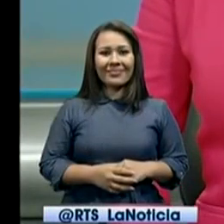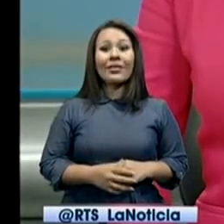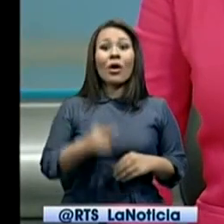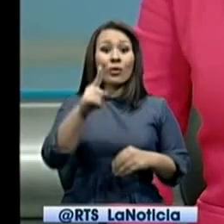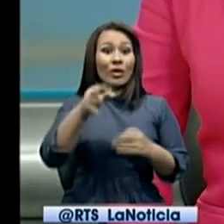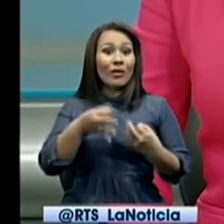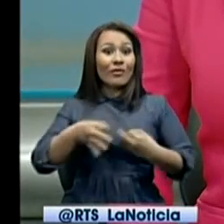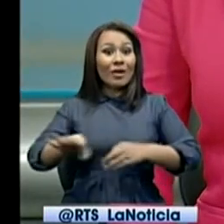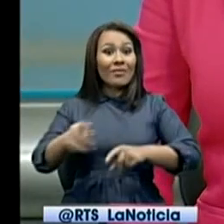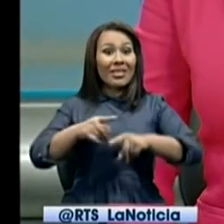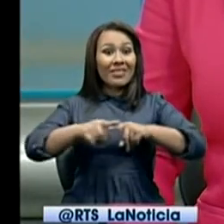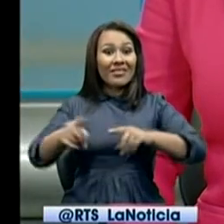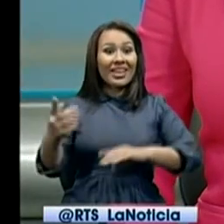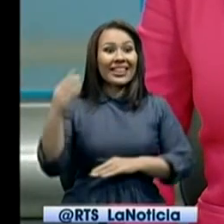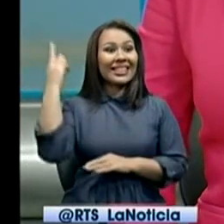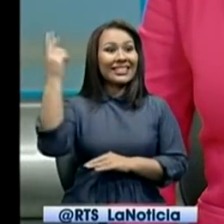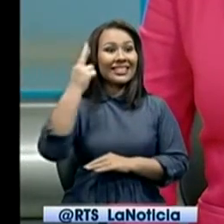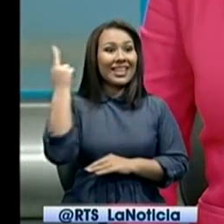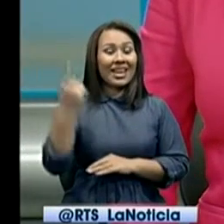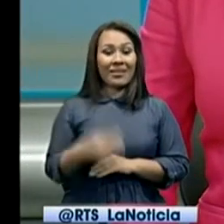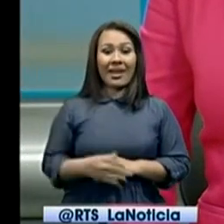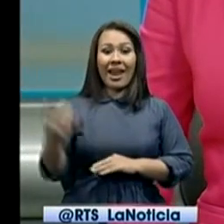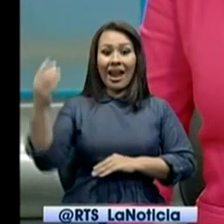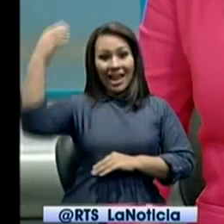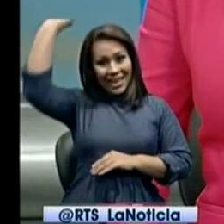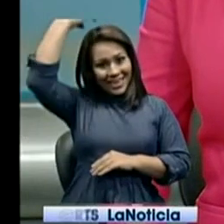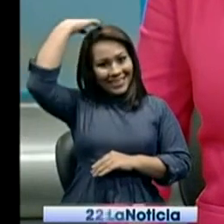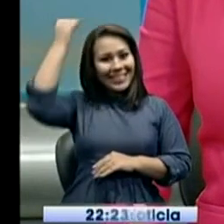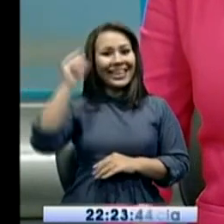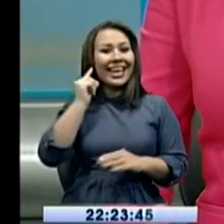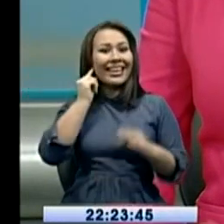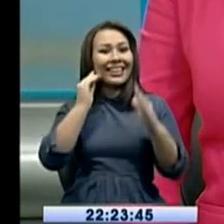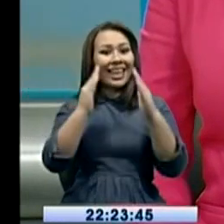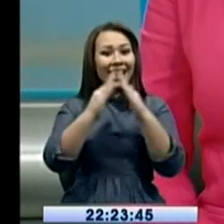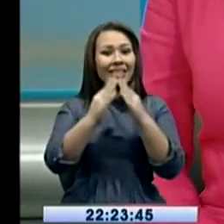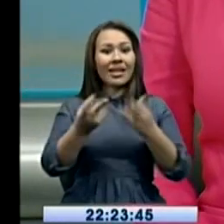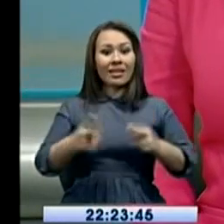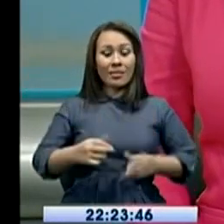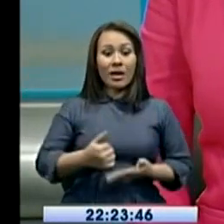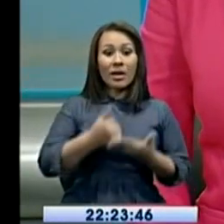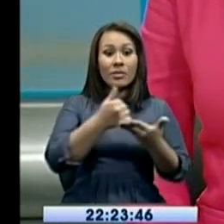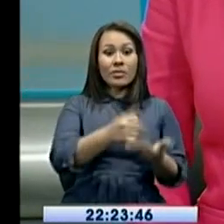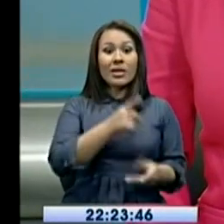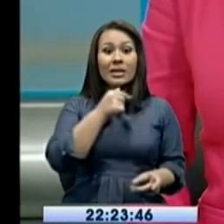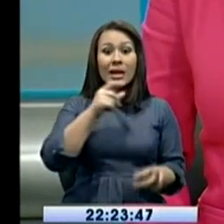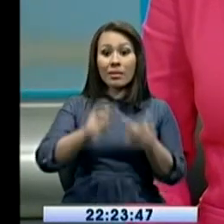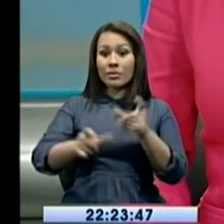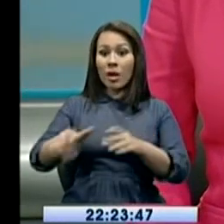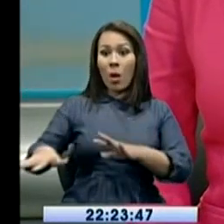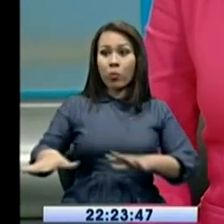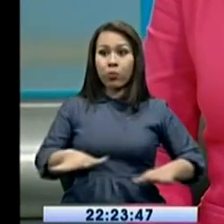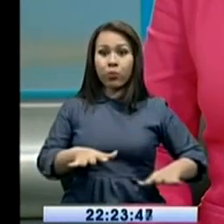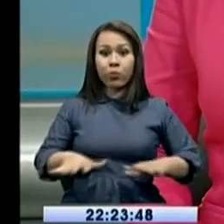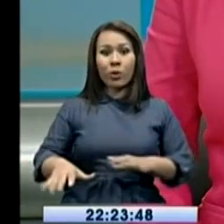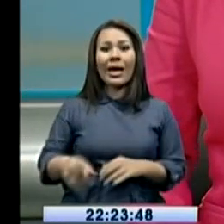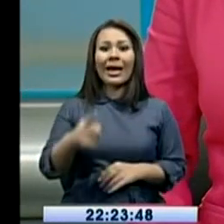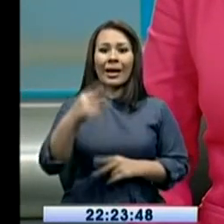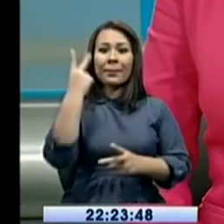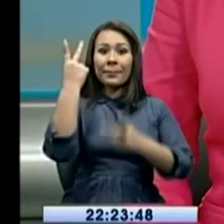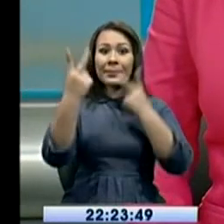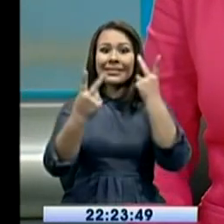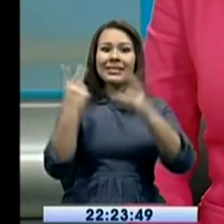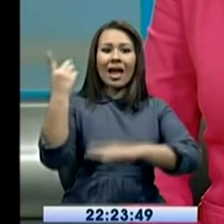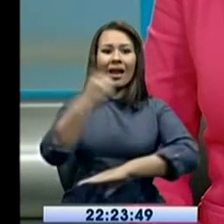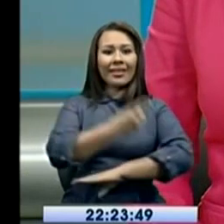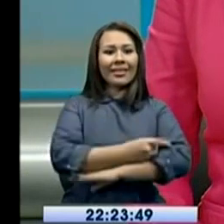forma diferente de celebrar a la reina del hogar y al mismo tiempo de brindar ayuda a los afectados por el terremoto es el tour denominado